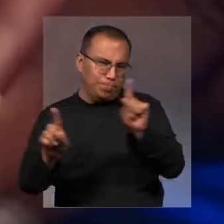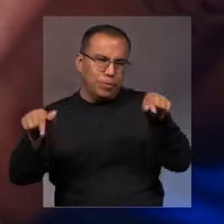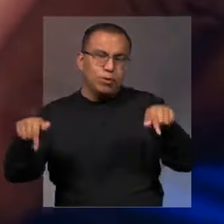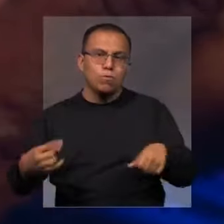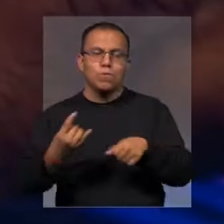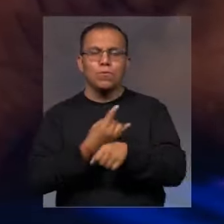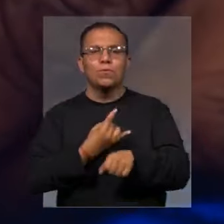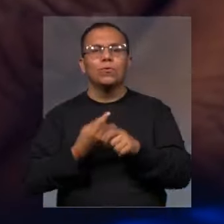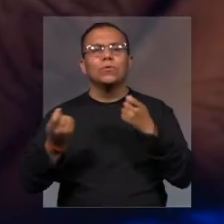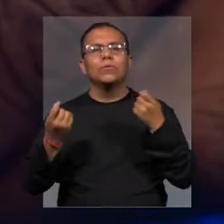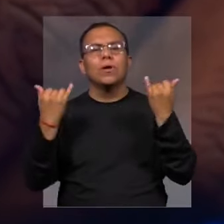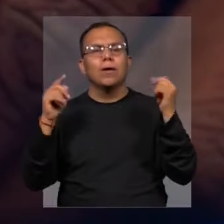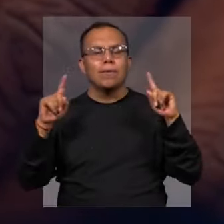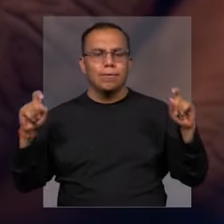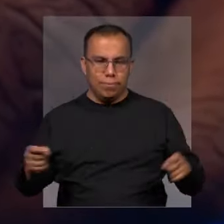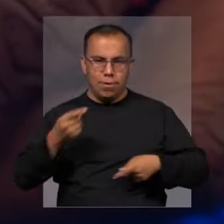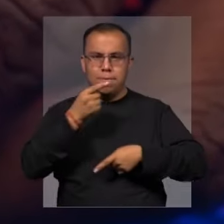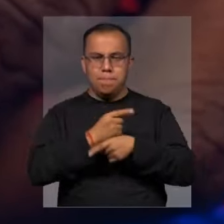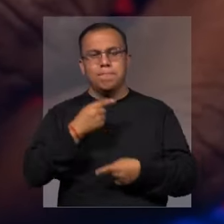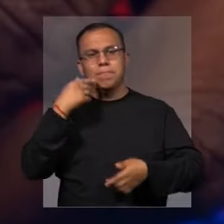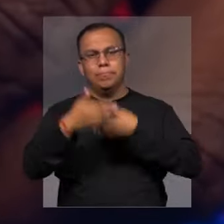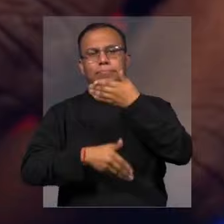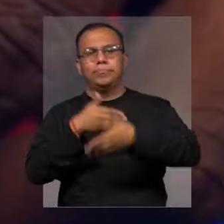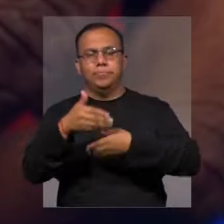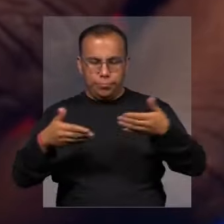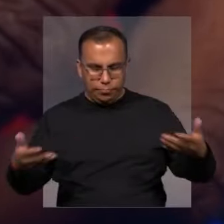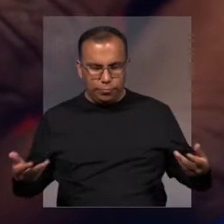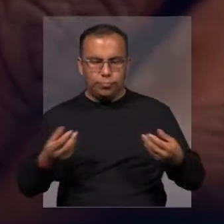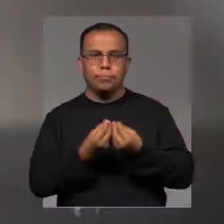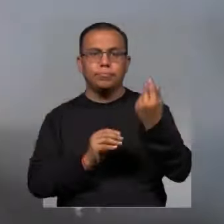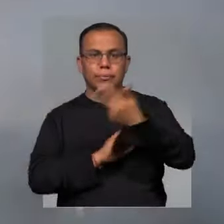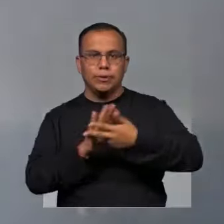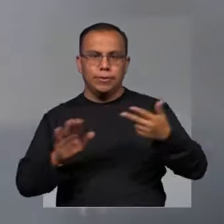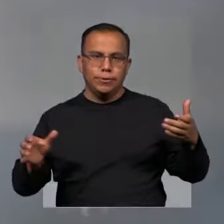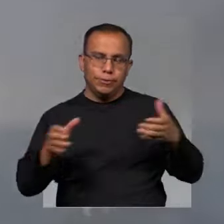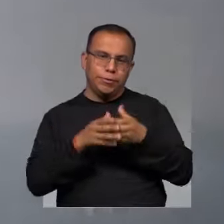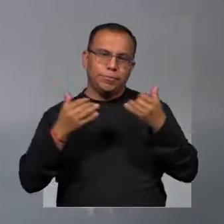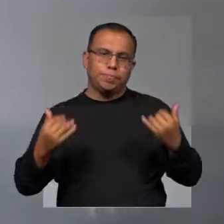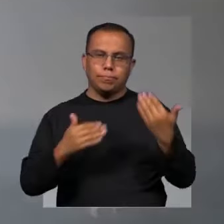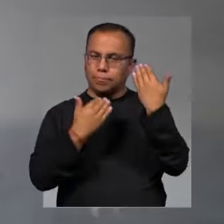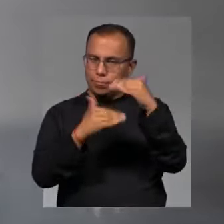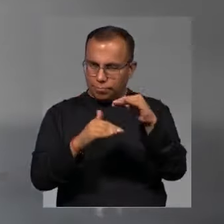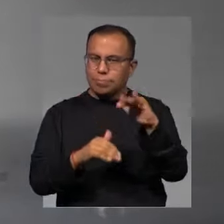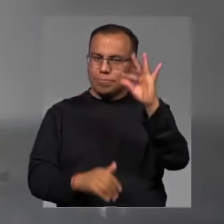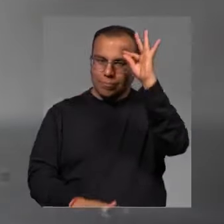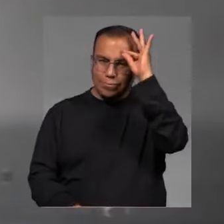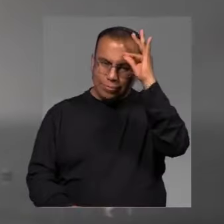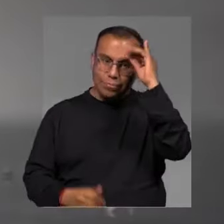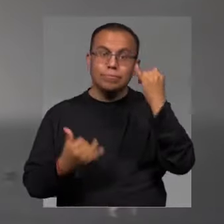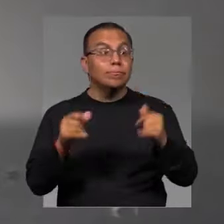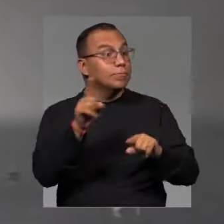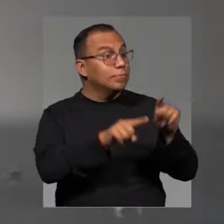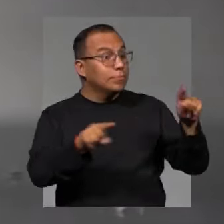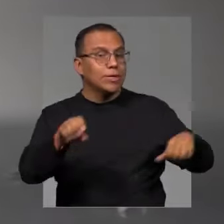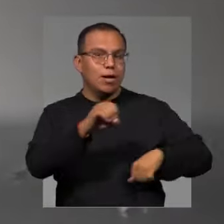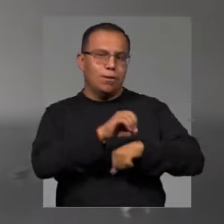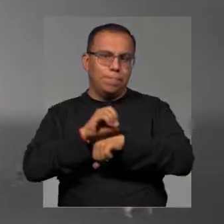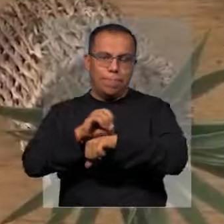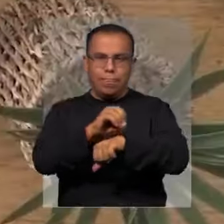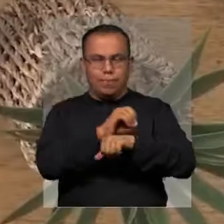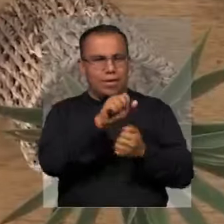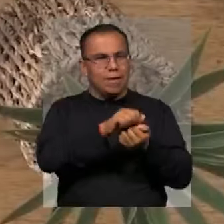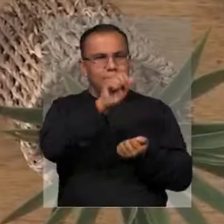través de medidas correctivas y cumplir un fallo de la Corte Constitucional sobre consumo de dosis mínima de drogas. Según algunas organizaciones, el